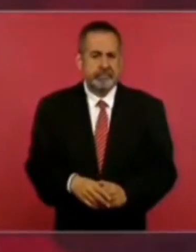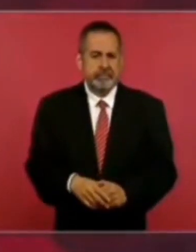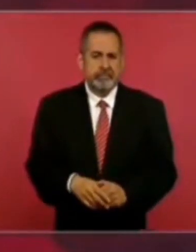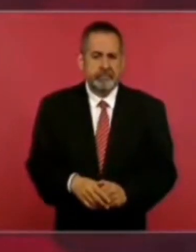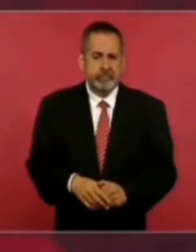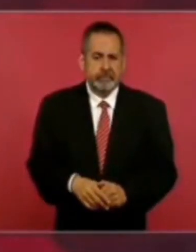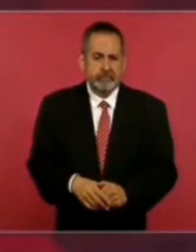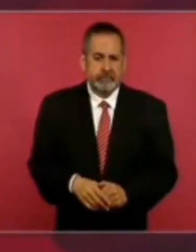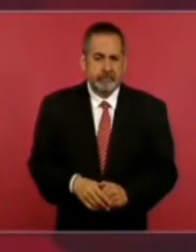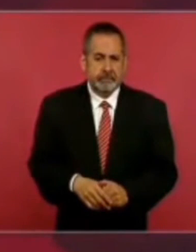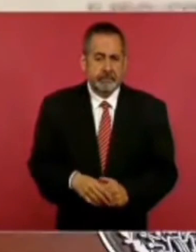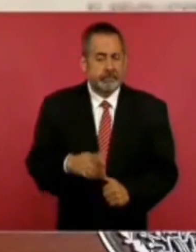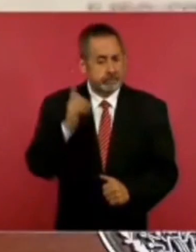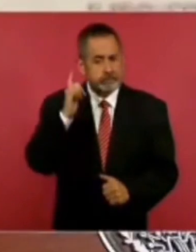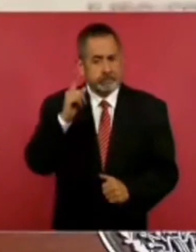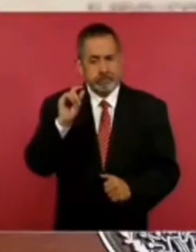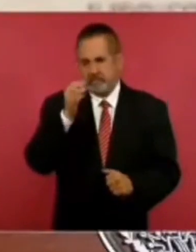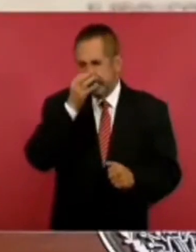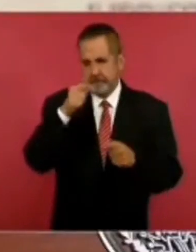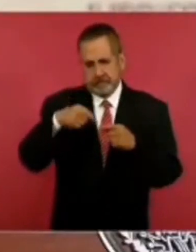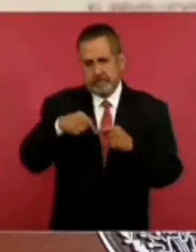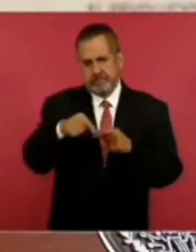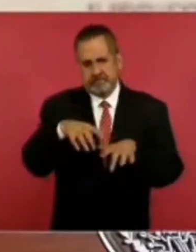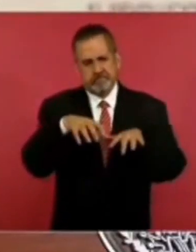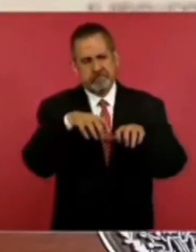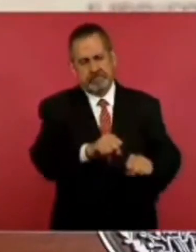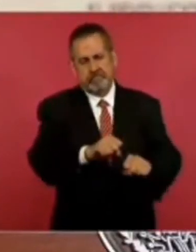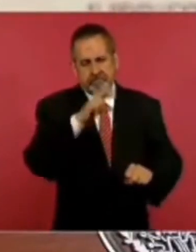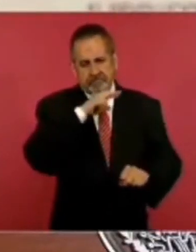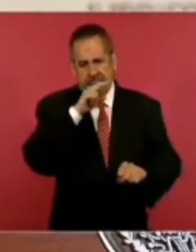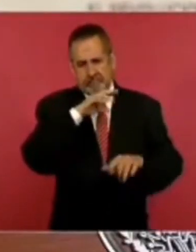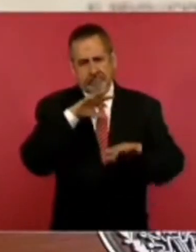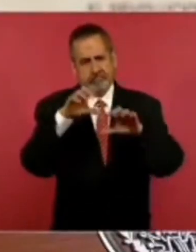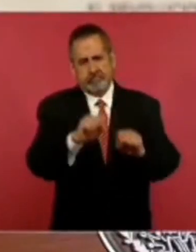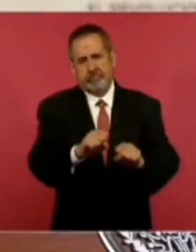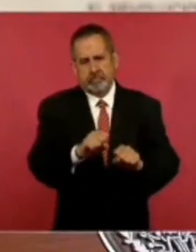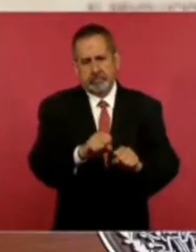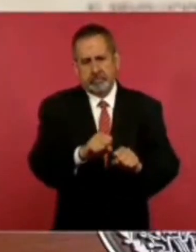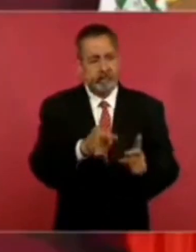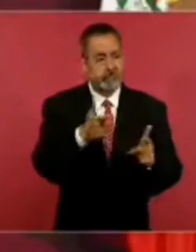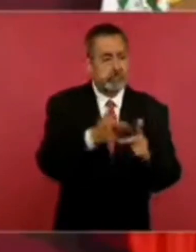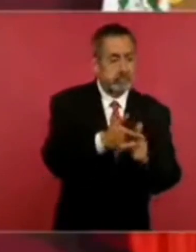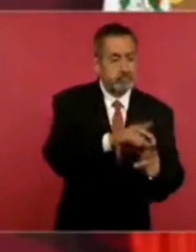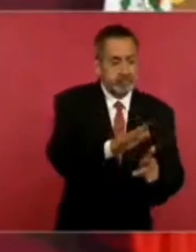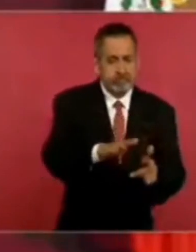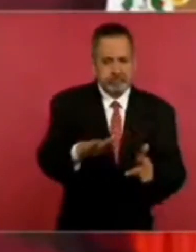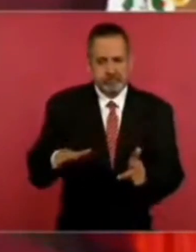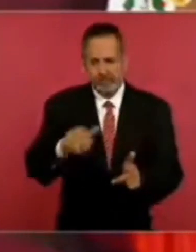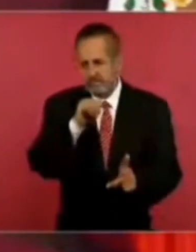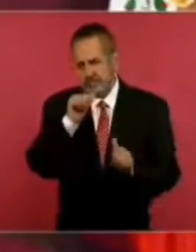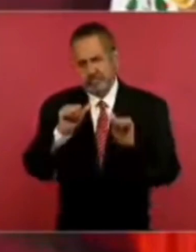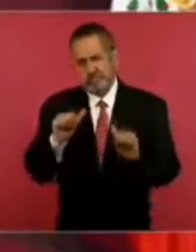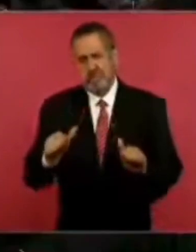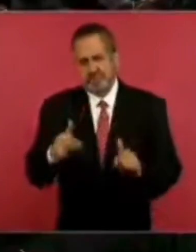y esperemos pues que lo detengan pronto para que no sigan habiendo víctimas.